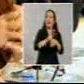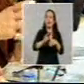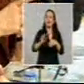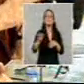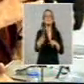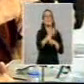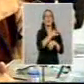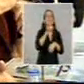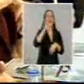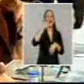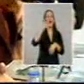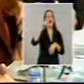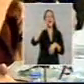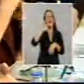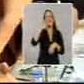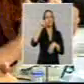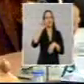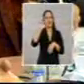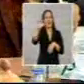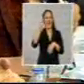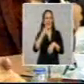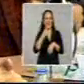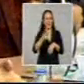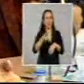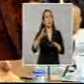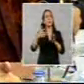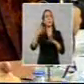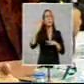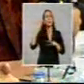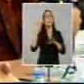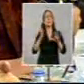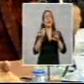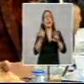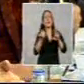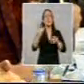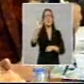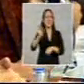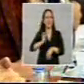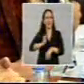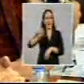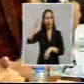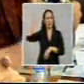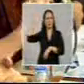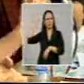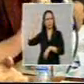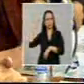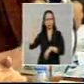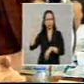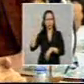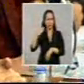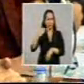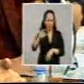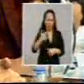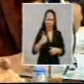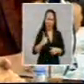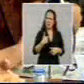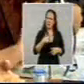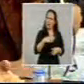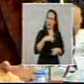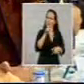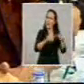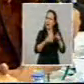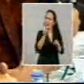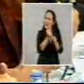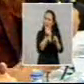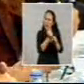decía que desde hace 60 años no se había logrado una participación de los